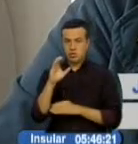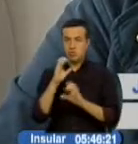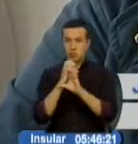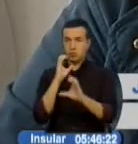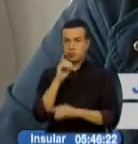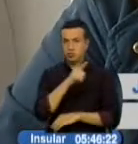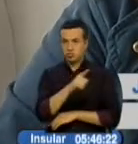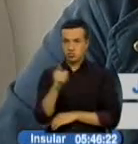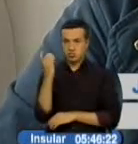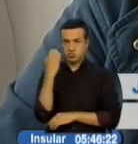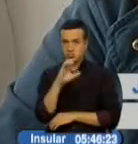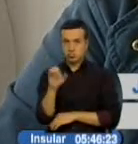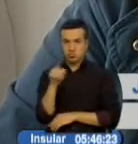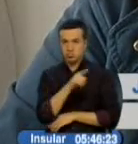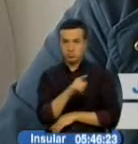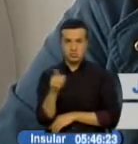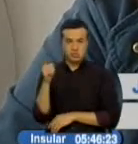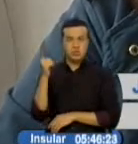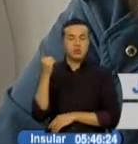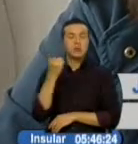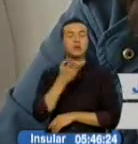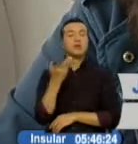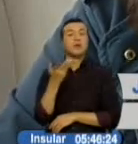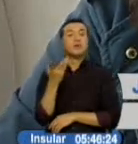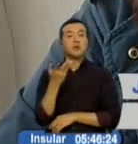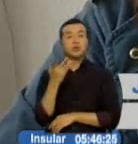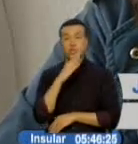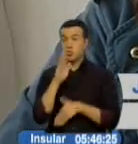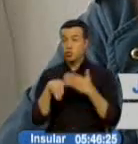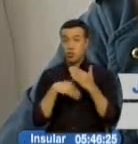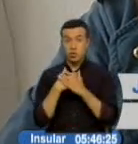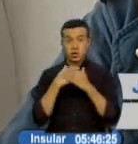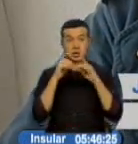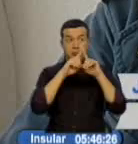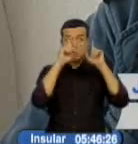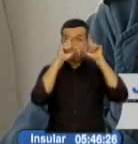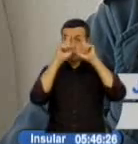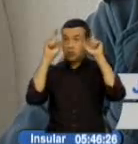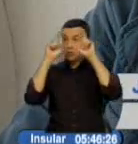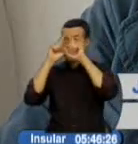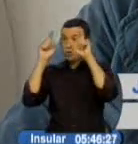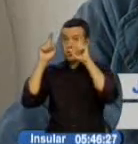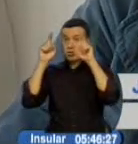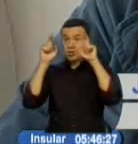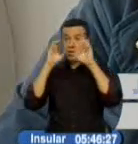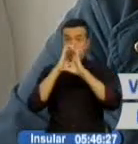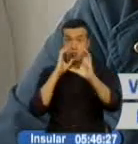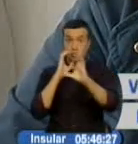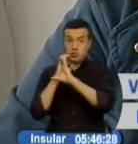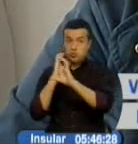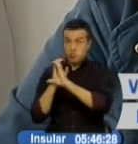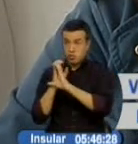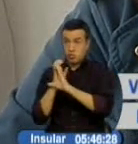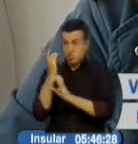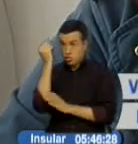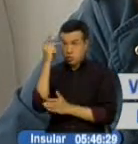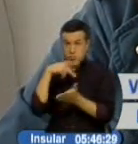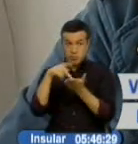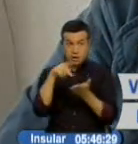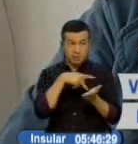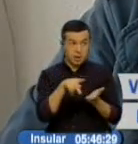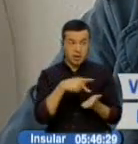transportistas, de los cuales entendemos que no todas las cooperativas de transporte fueron parte de este mecanismo